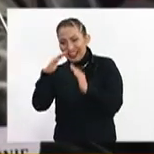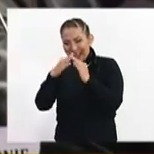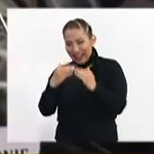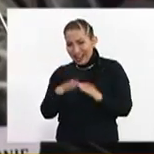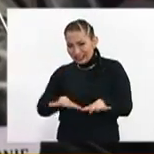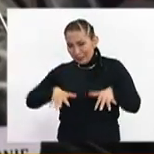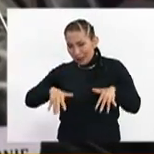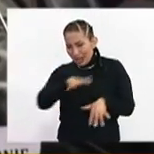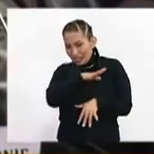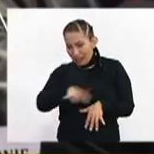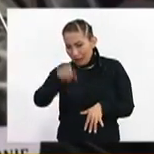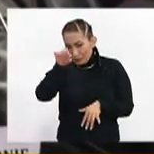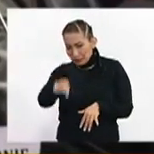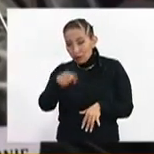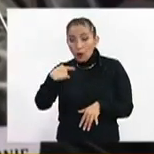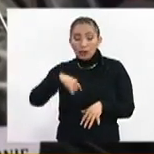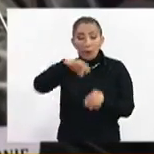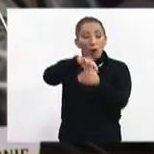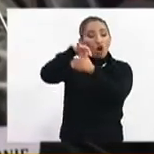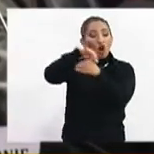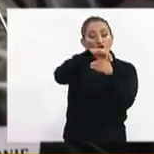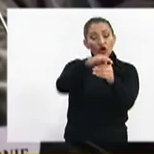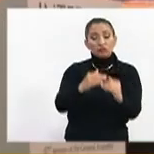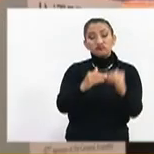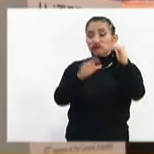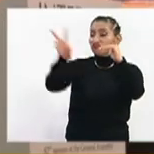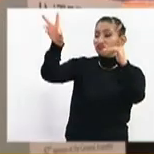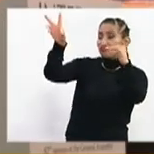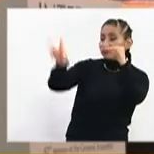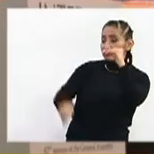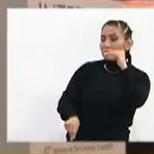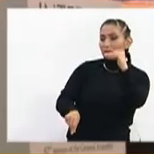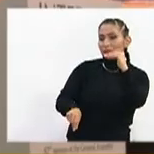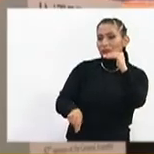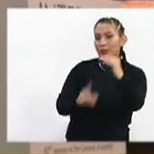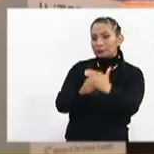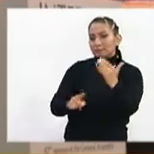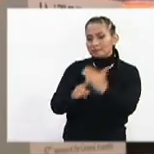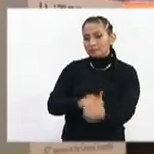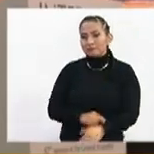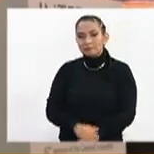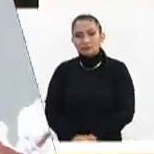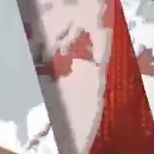General en este organismo, cuando la votación sobre su admisión fue suspendida.